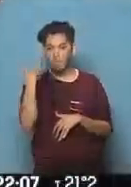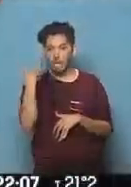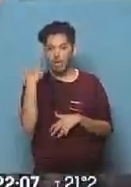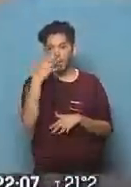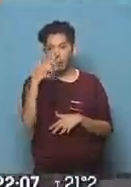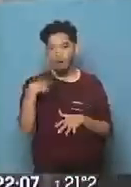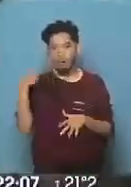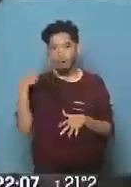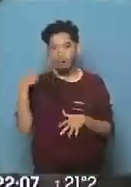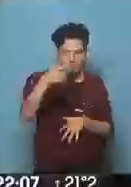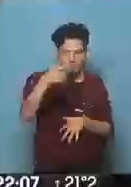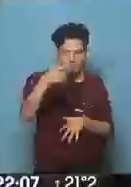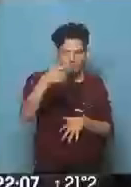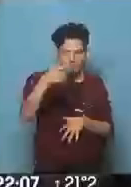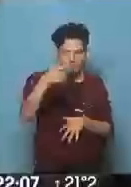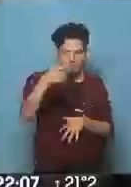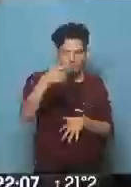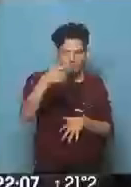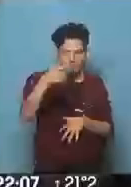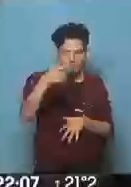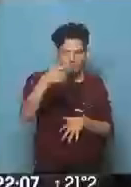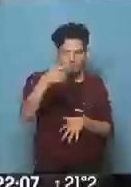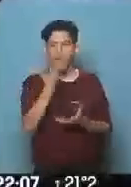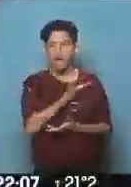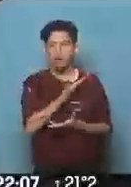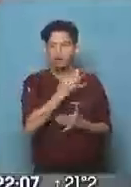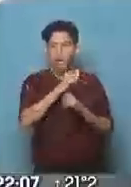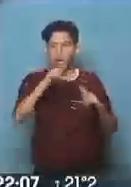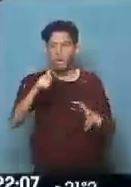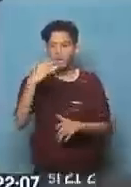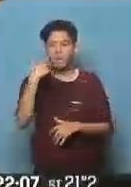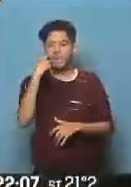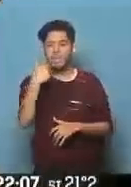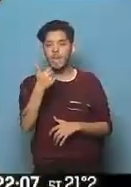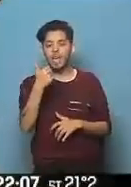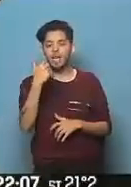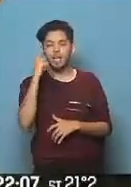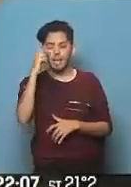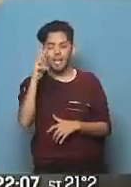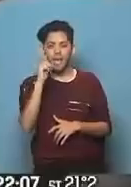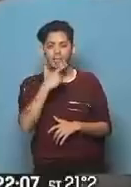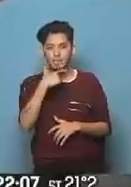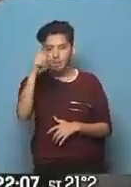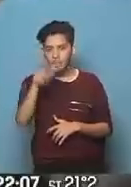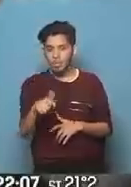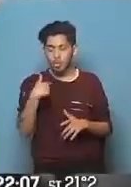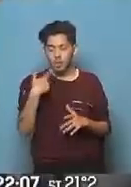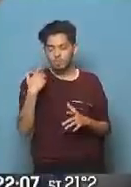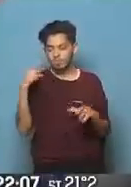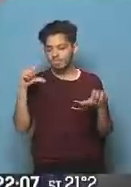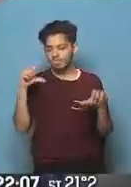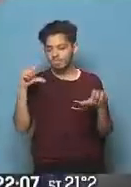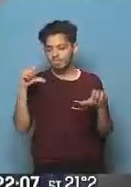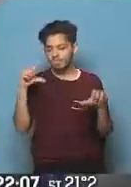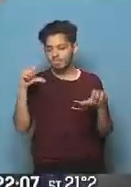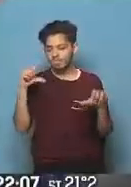ser acuchillado durante un acto de campaña en Minas Gerais. Este ataque lo corrió de los debates televisivos, pero al mismo